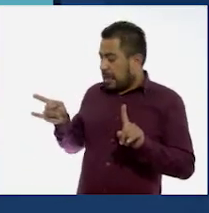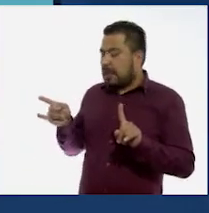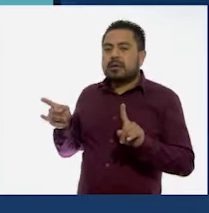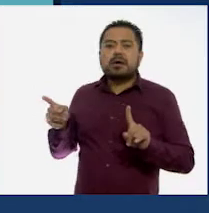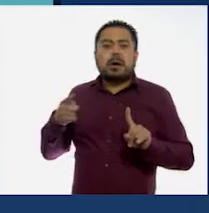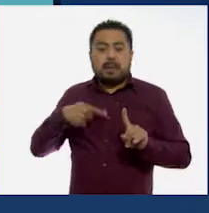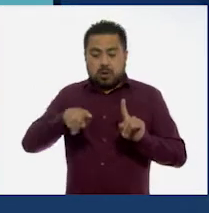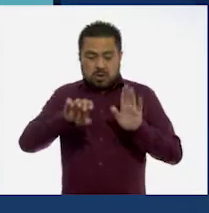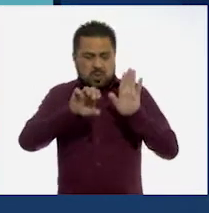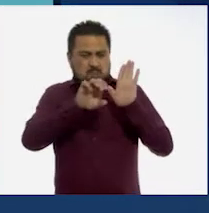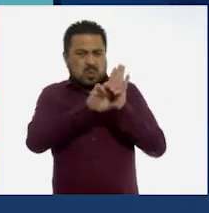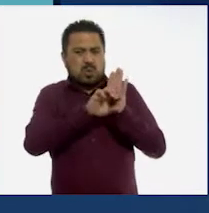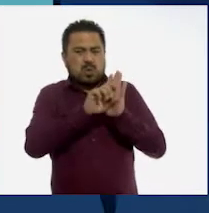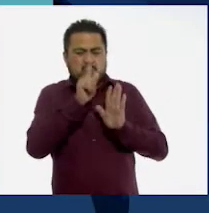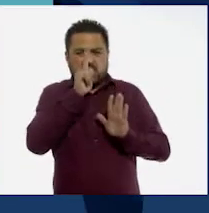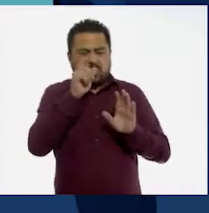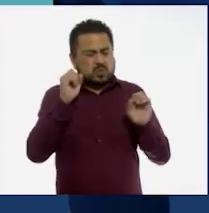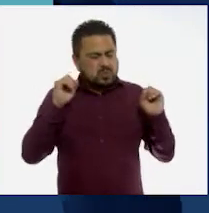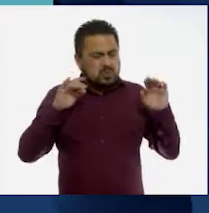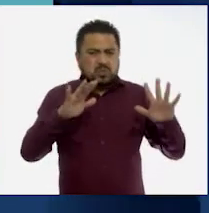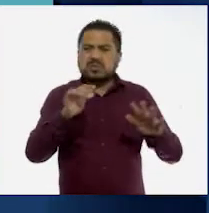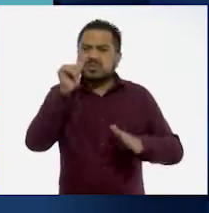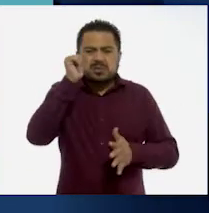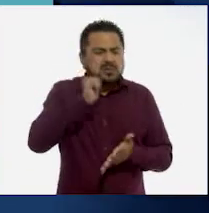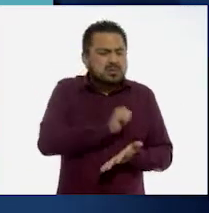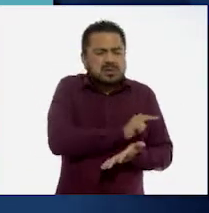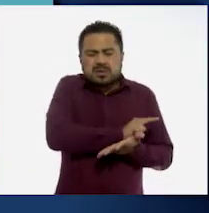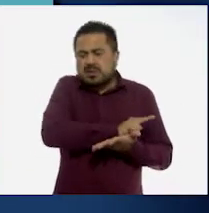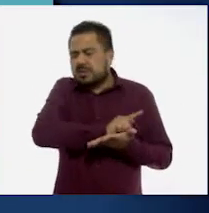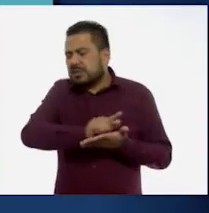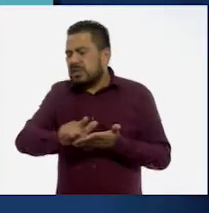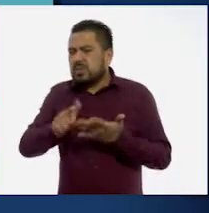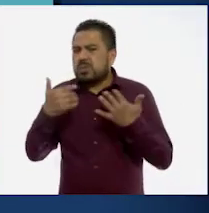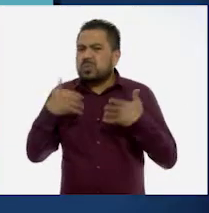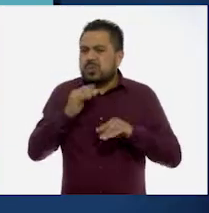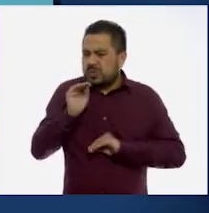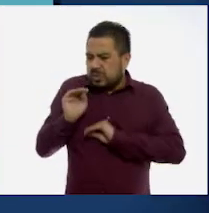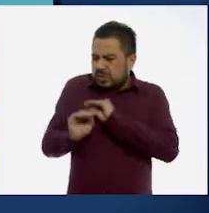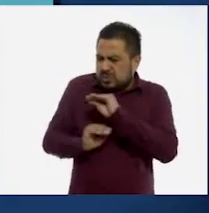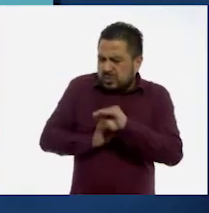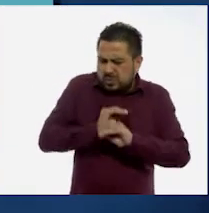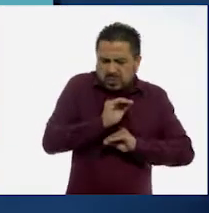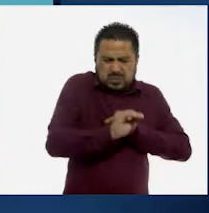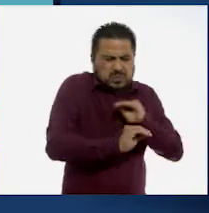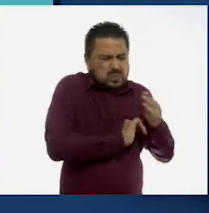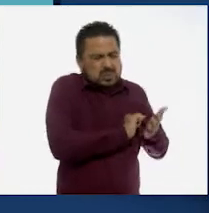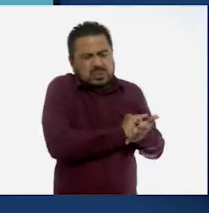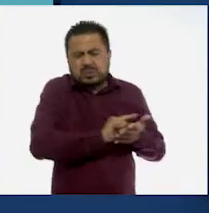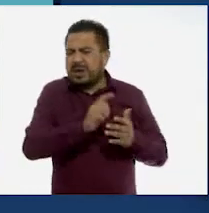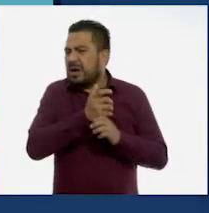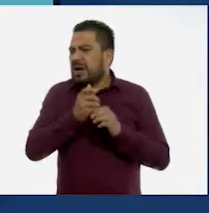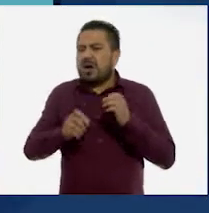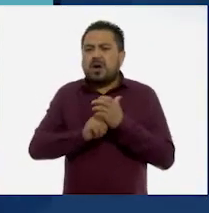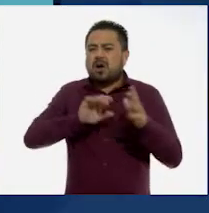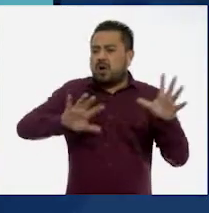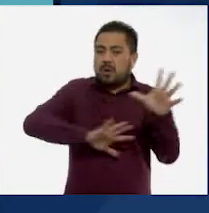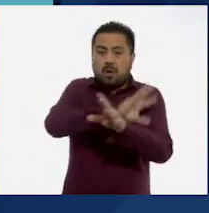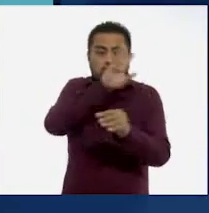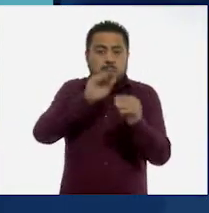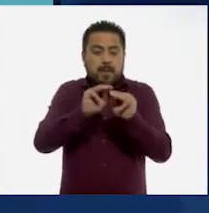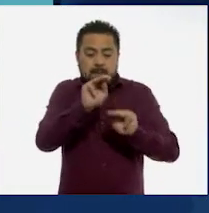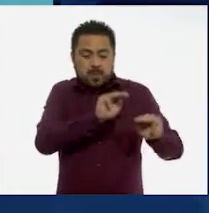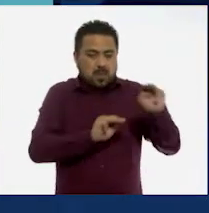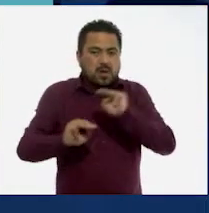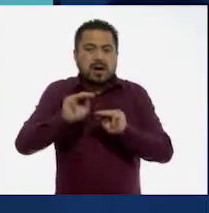una habitación luminosa, siempre limpia y con un exacto acomodo de los objetos. Y aunque todos los muebles,